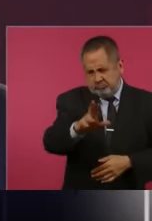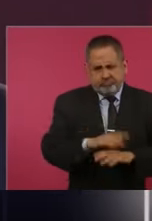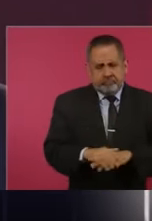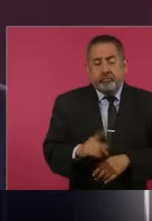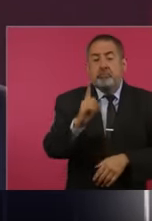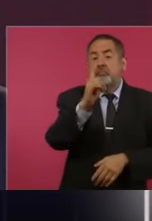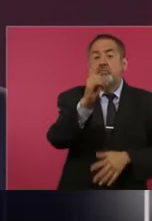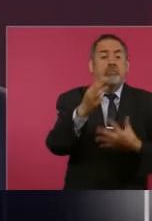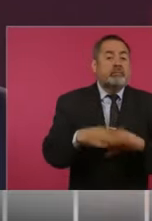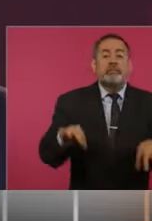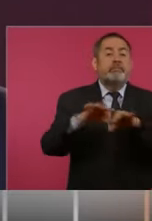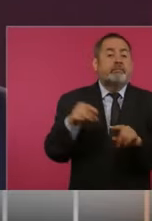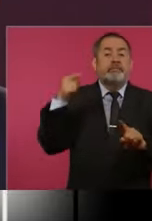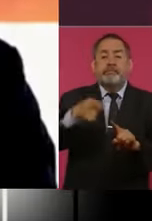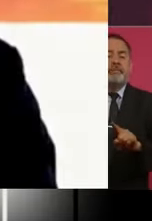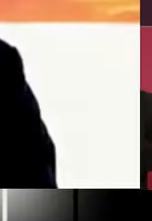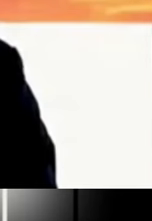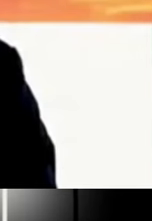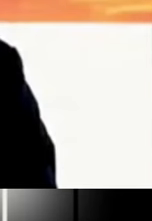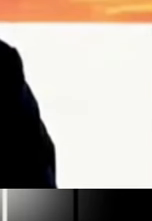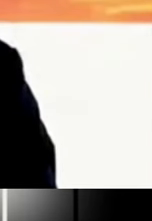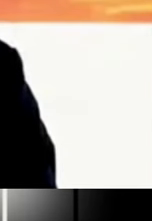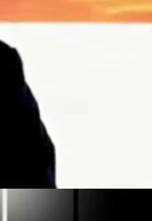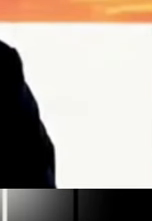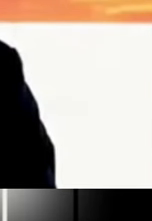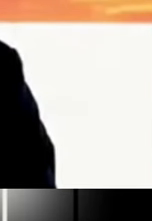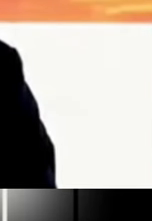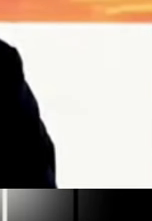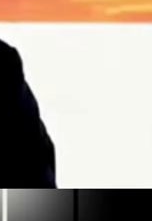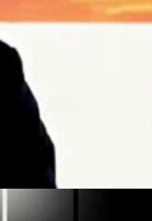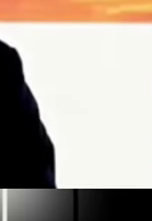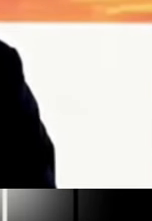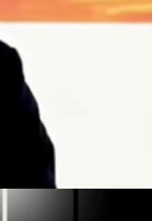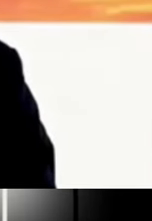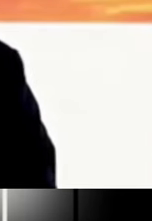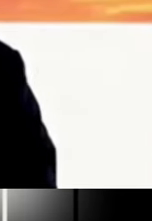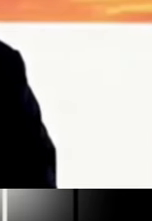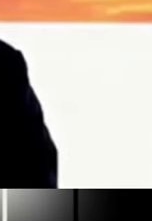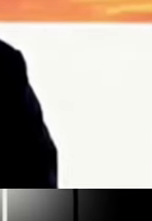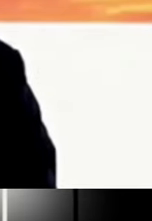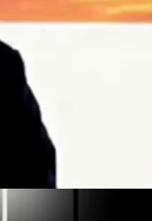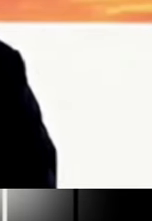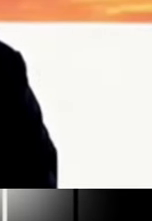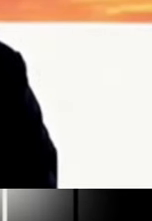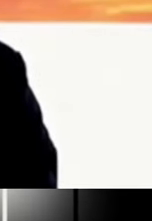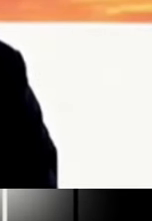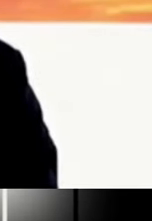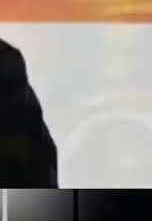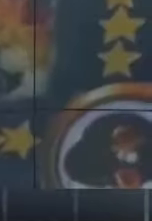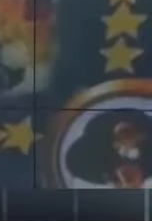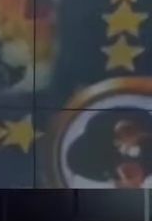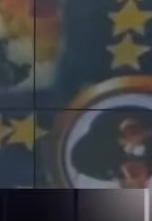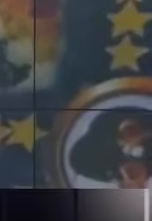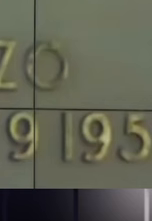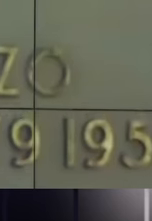2019. Entonces, Luis Arce fue uno de los refugiados en la embajada mexicana en La Paz, hasta que el gobierno de Jeanine Añez le permitió